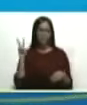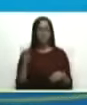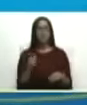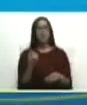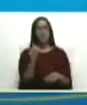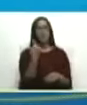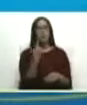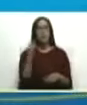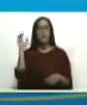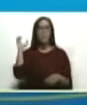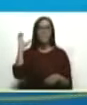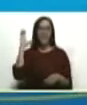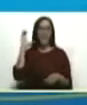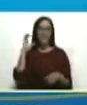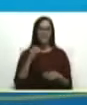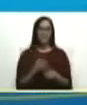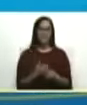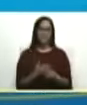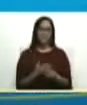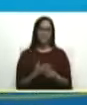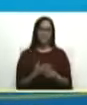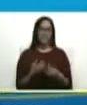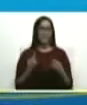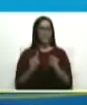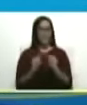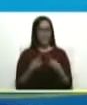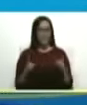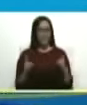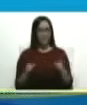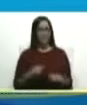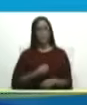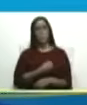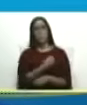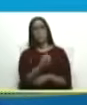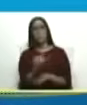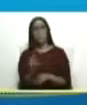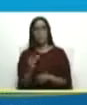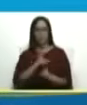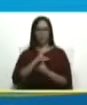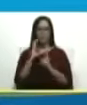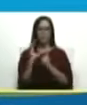país diverso, pluricultural,